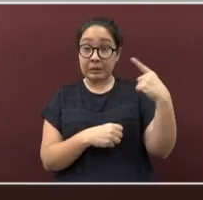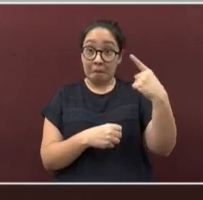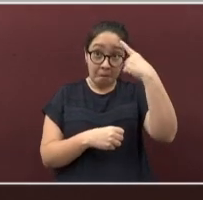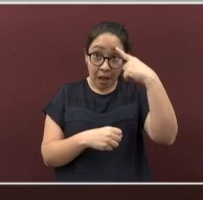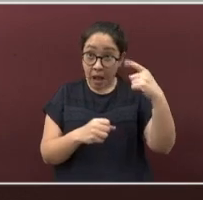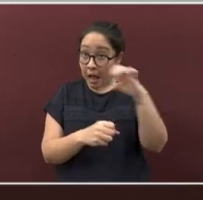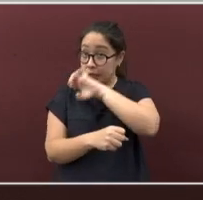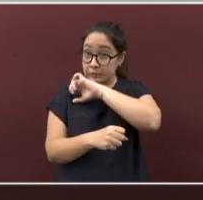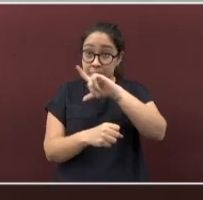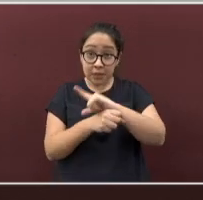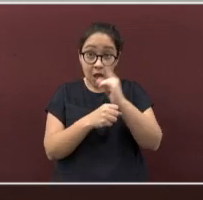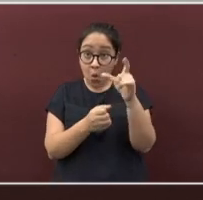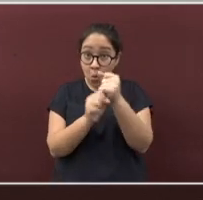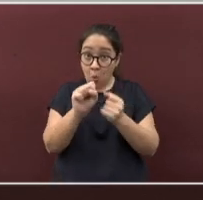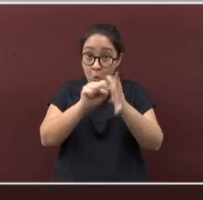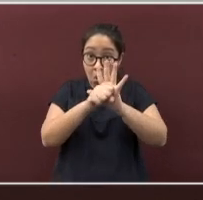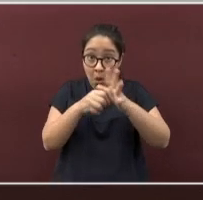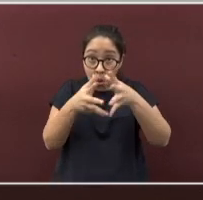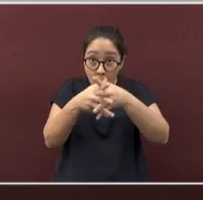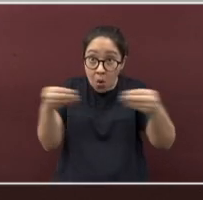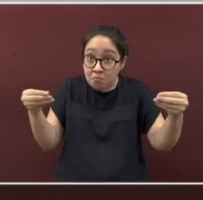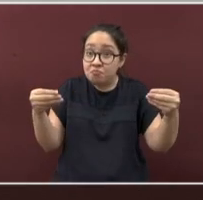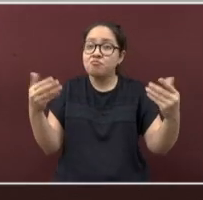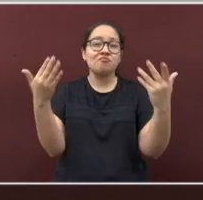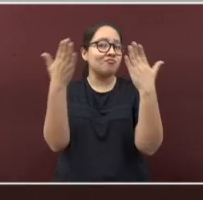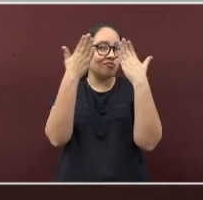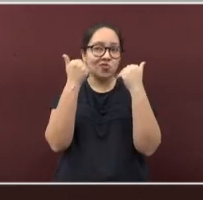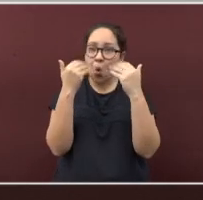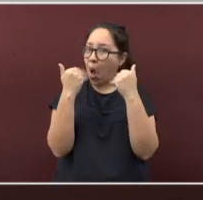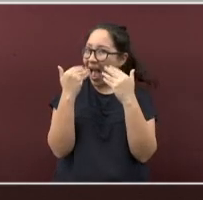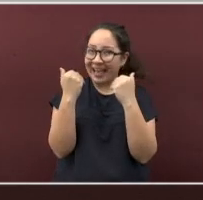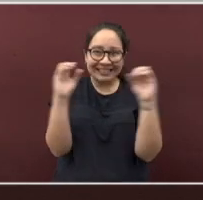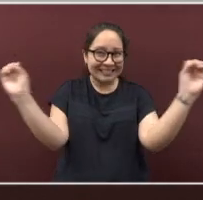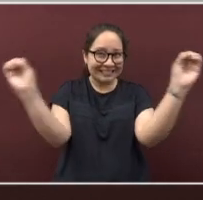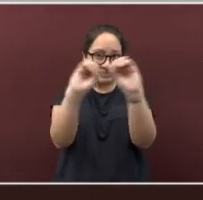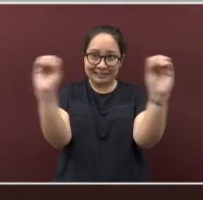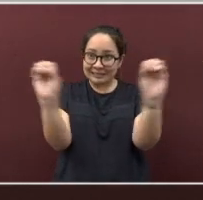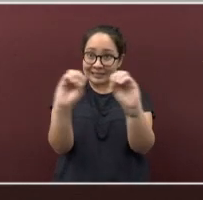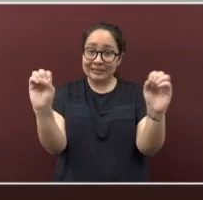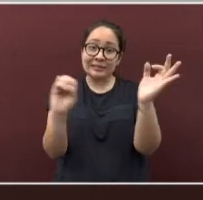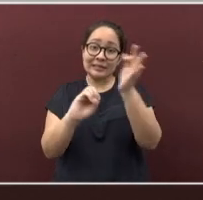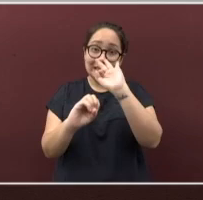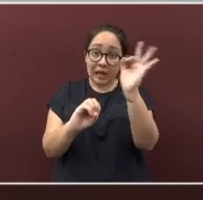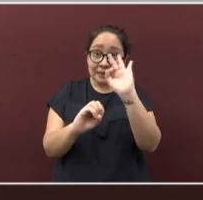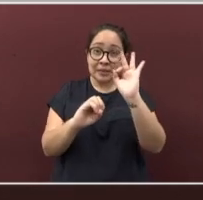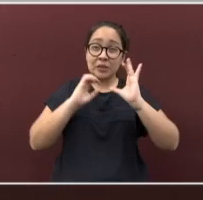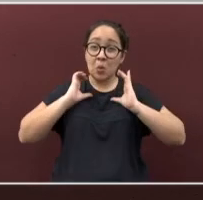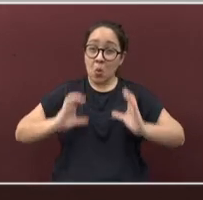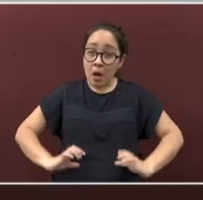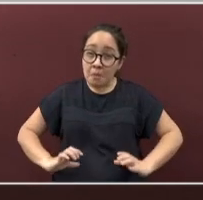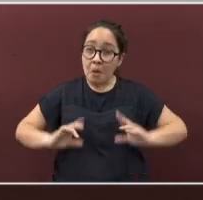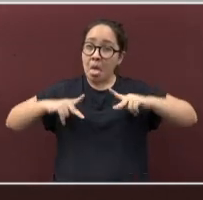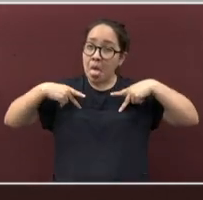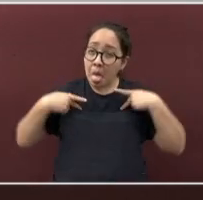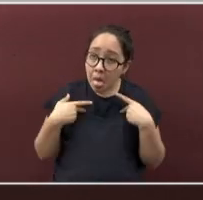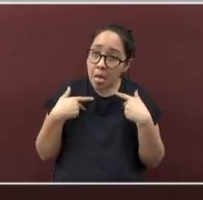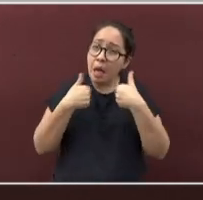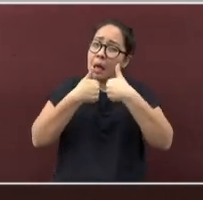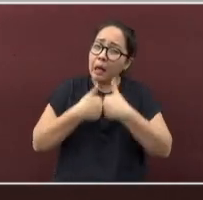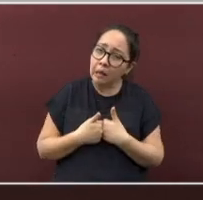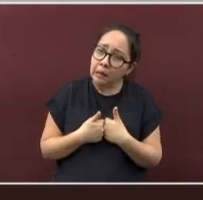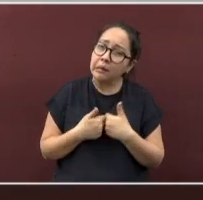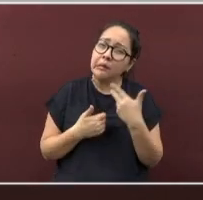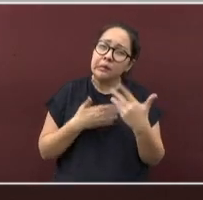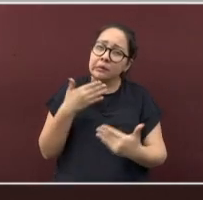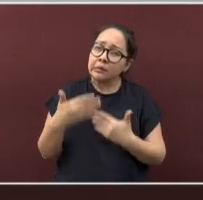que cubre el el mal tratamiento que desaparezca el desgaste que éste provoca por eso